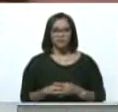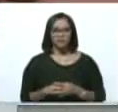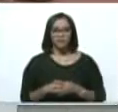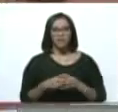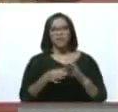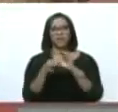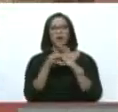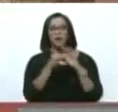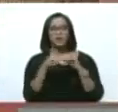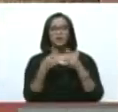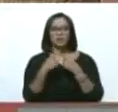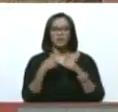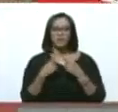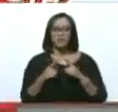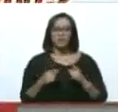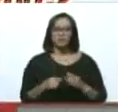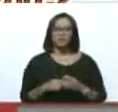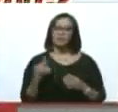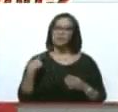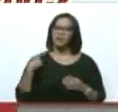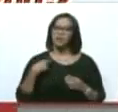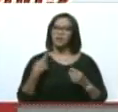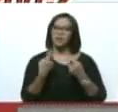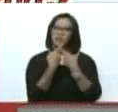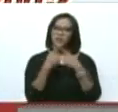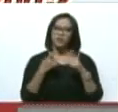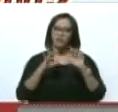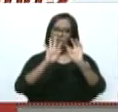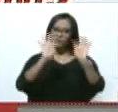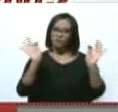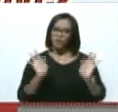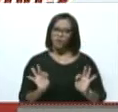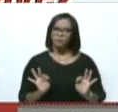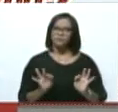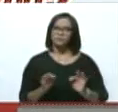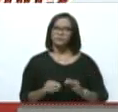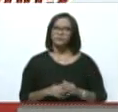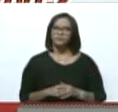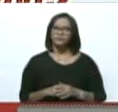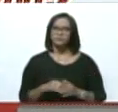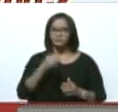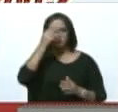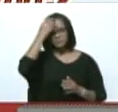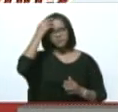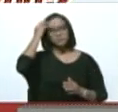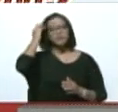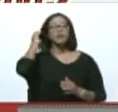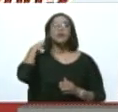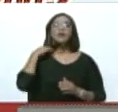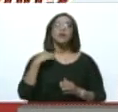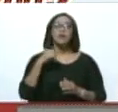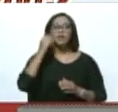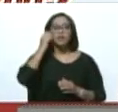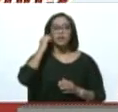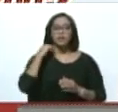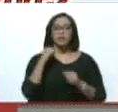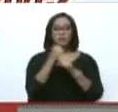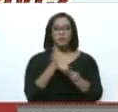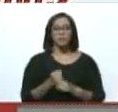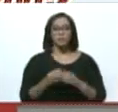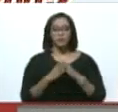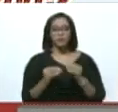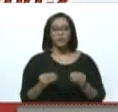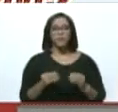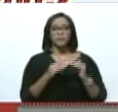La unidad es diversa, tiene distintas formas. No esperemos que todos vamos a ser